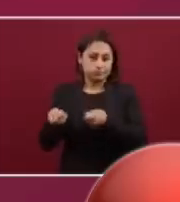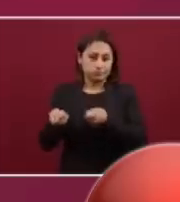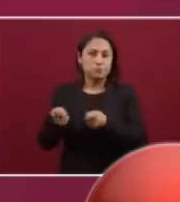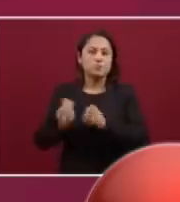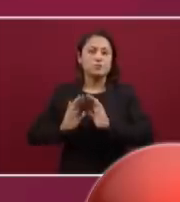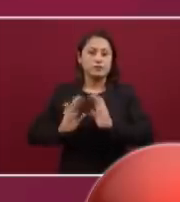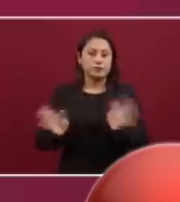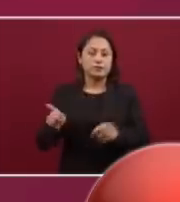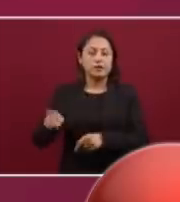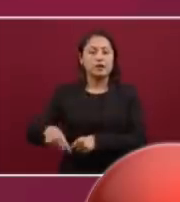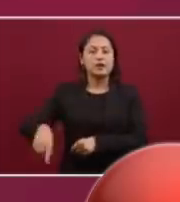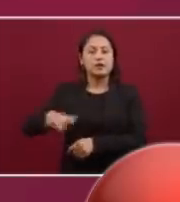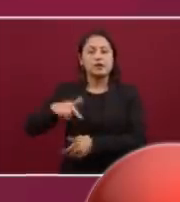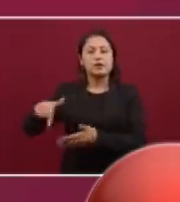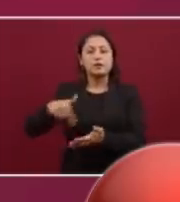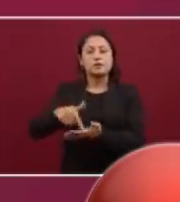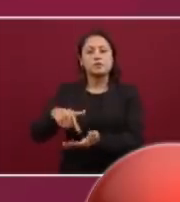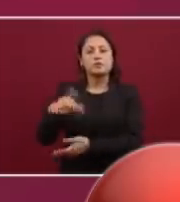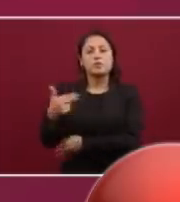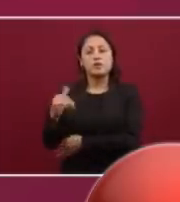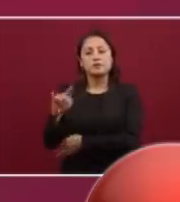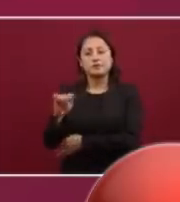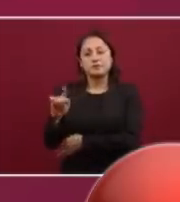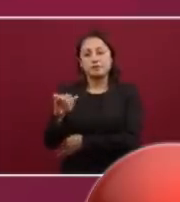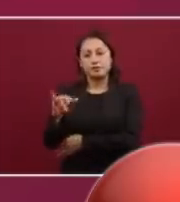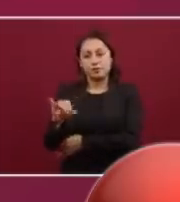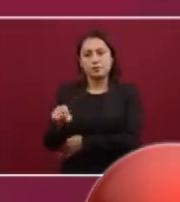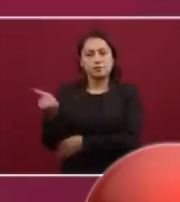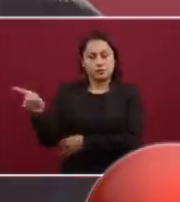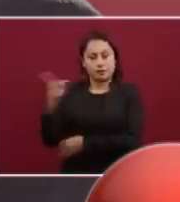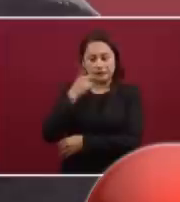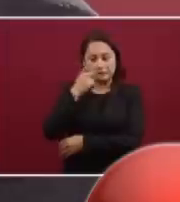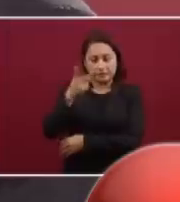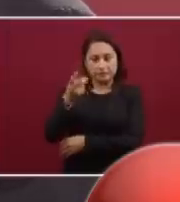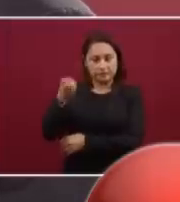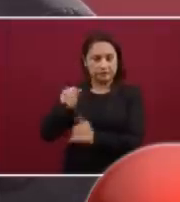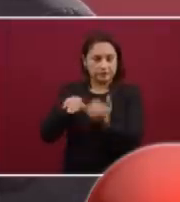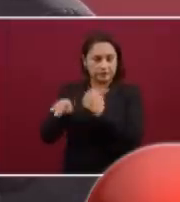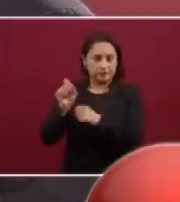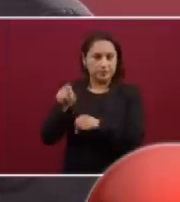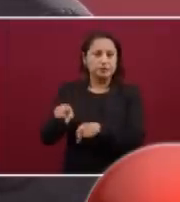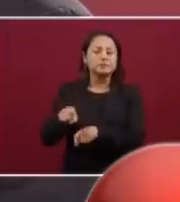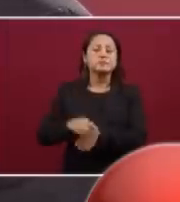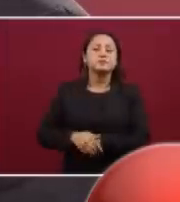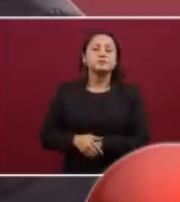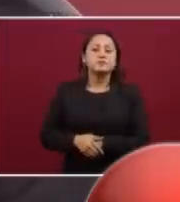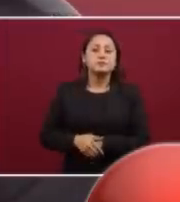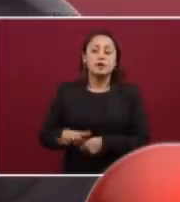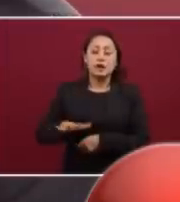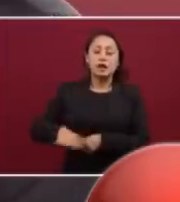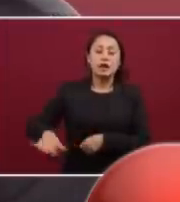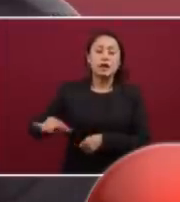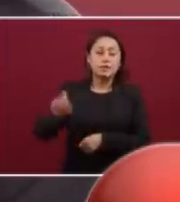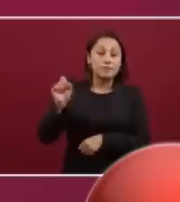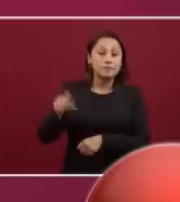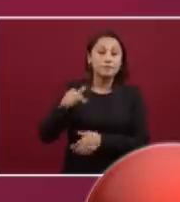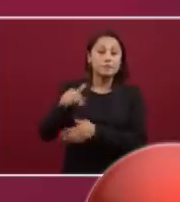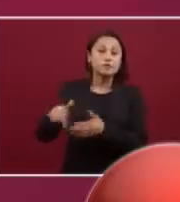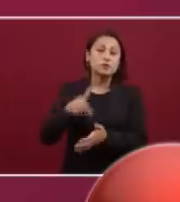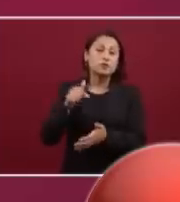lugares que mencionas en esa parte había robo a trenes